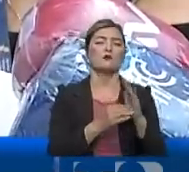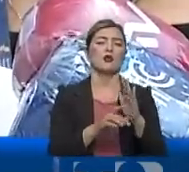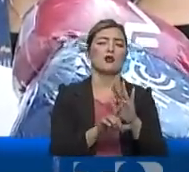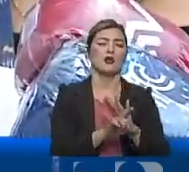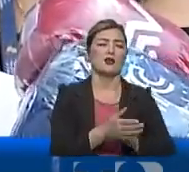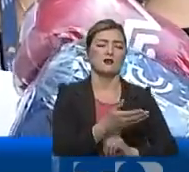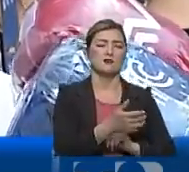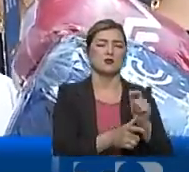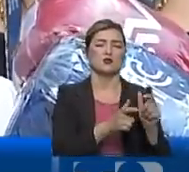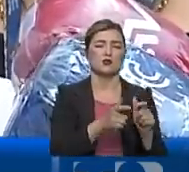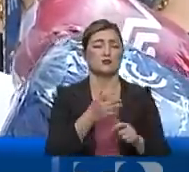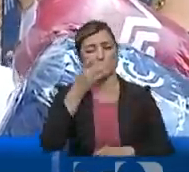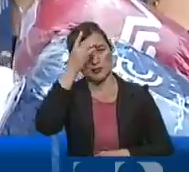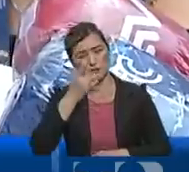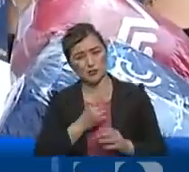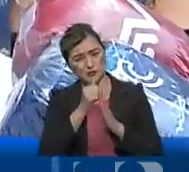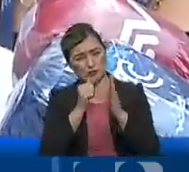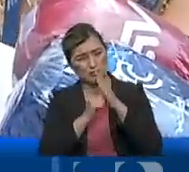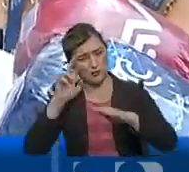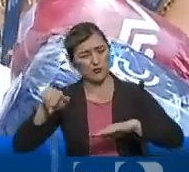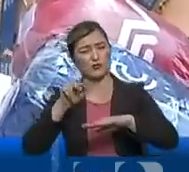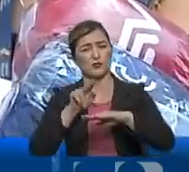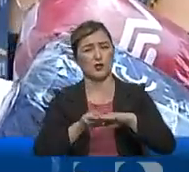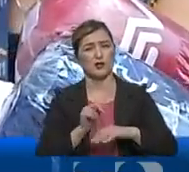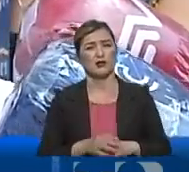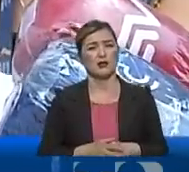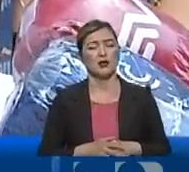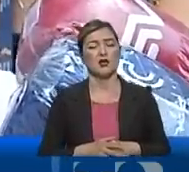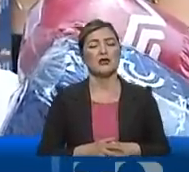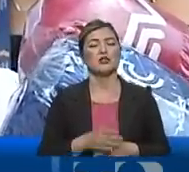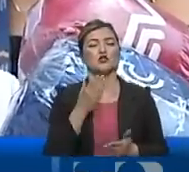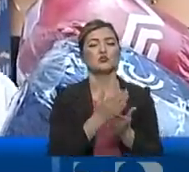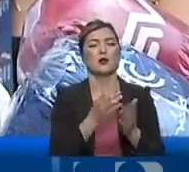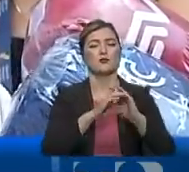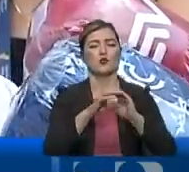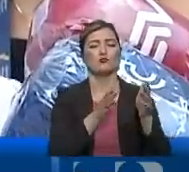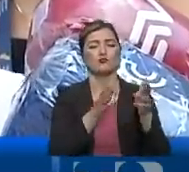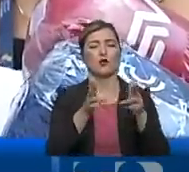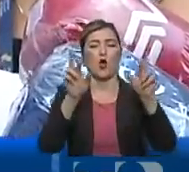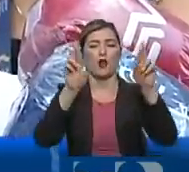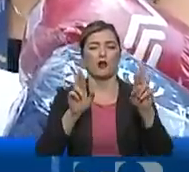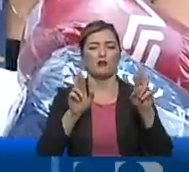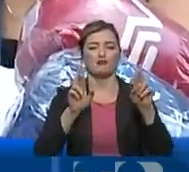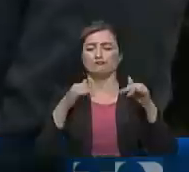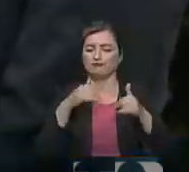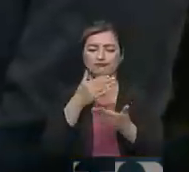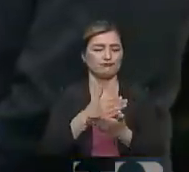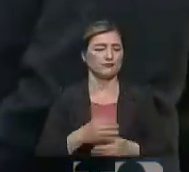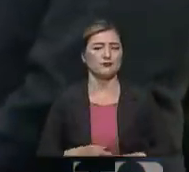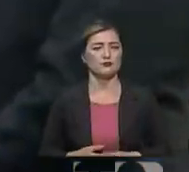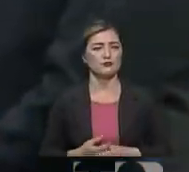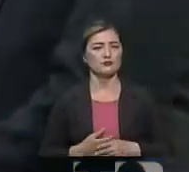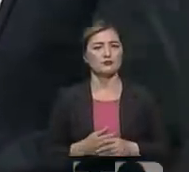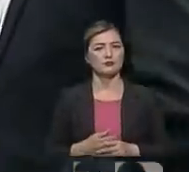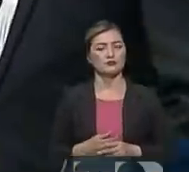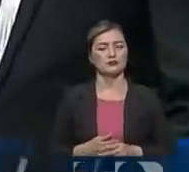Tránsito, suspendiendo 302 rutas y 1.632 frecuencias que ojalá no se reviertan por el bien de los ecuatorianos. El llamado